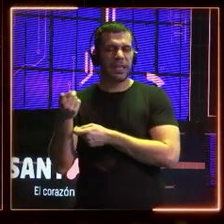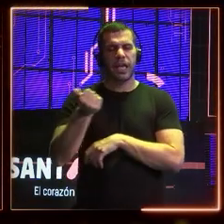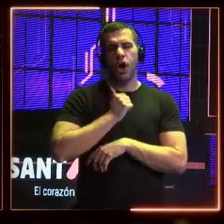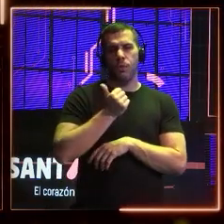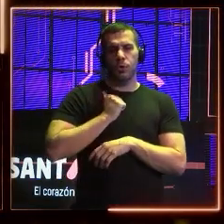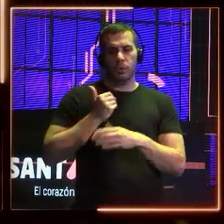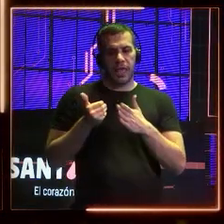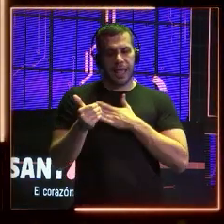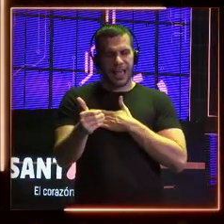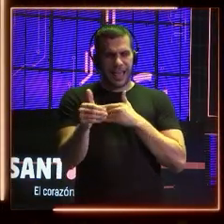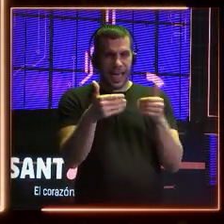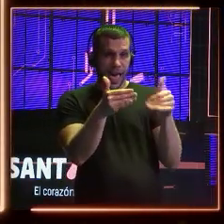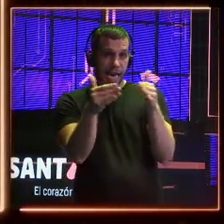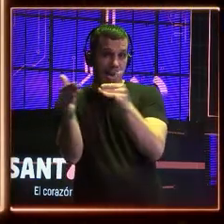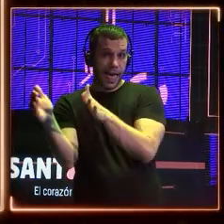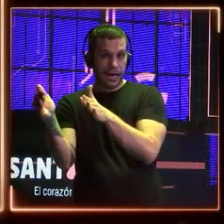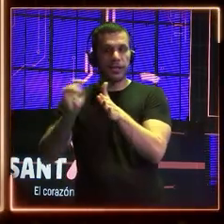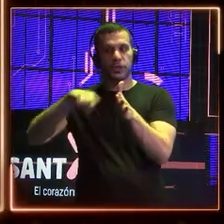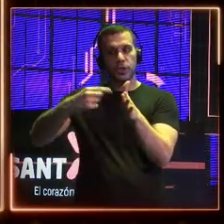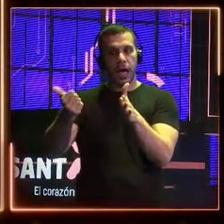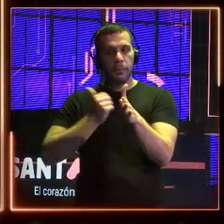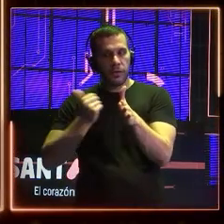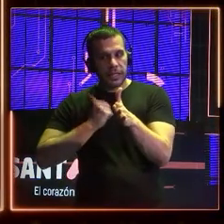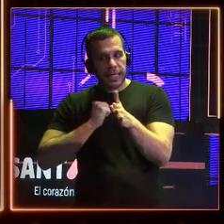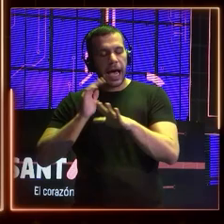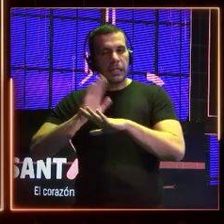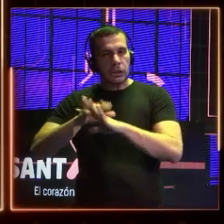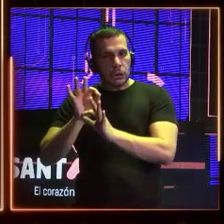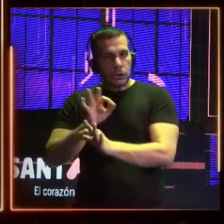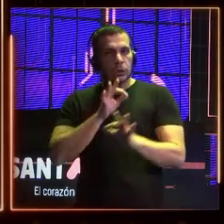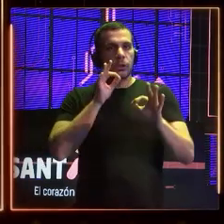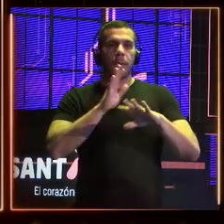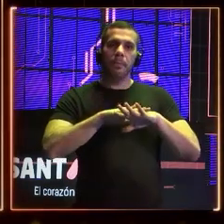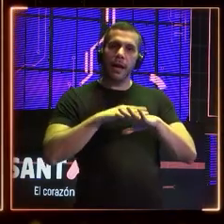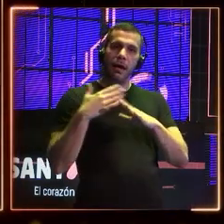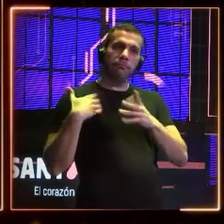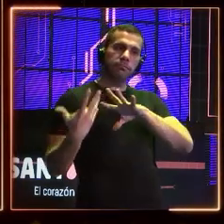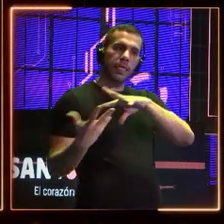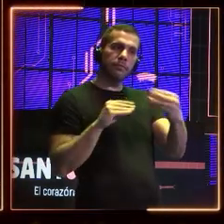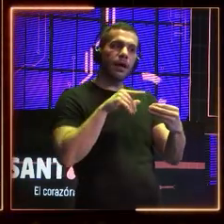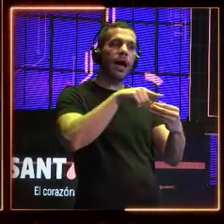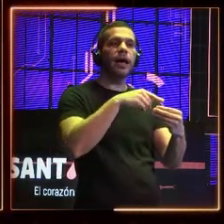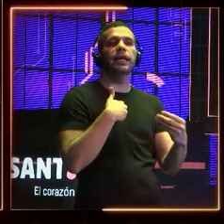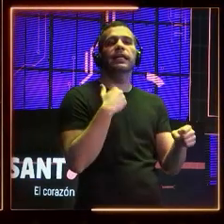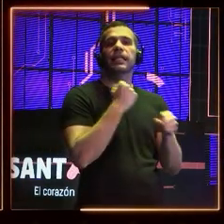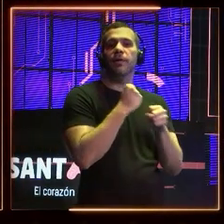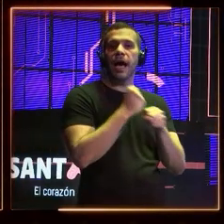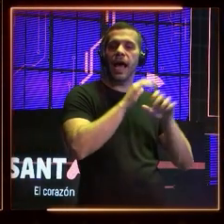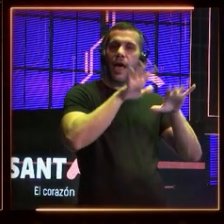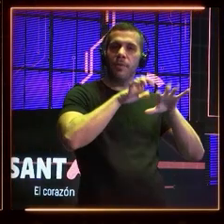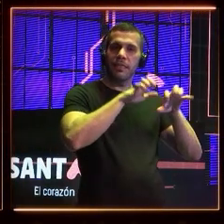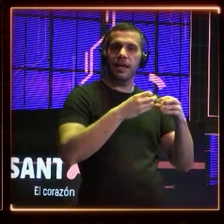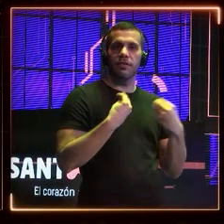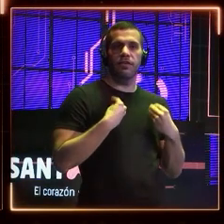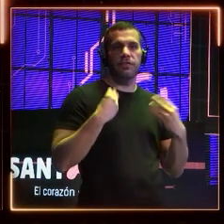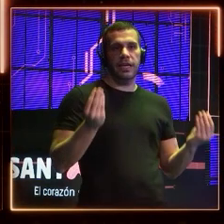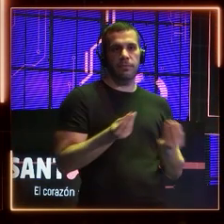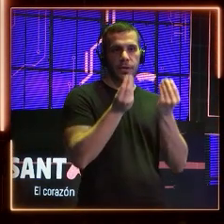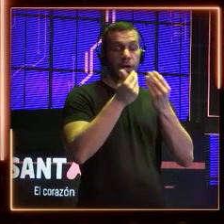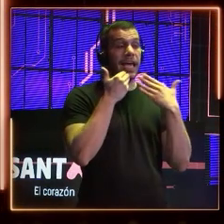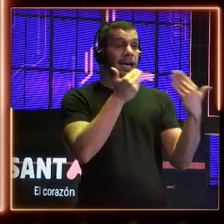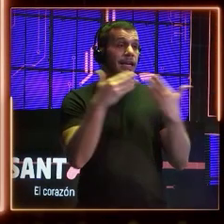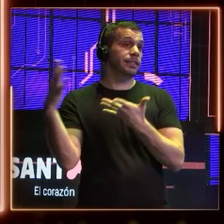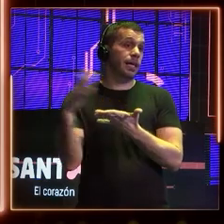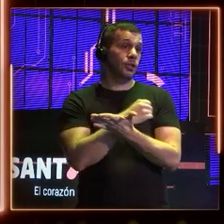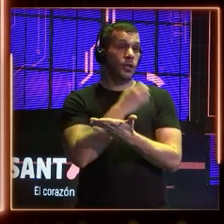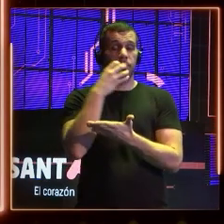que lo que tenemos que hacer es aprovecharlas y sacar el máximo provecho para vivir mejor para trabajar mejor para aprender mejor Muchísimas gracias a todos